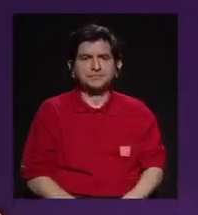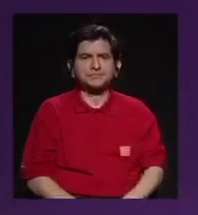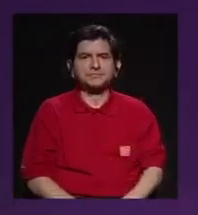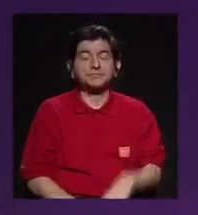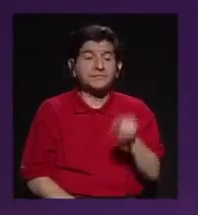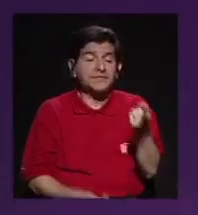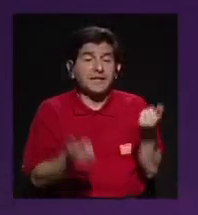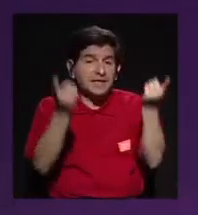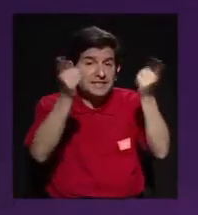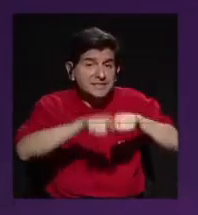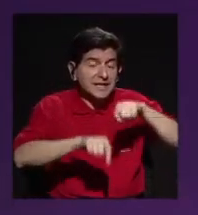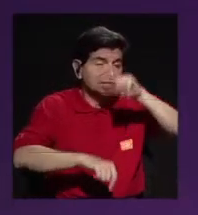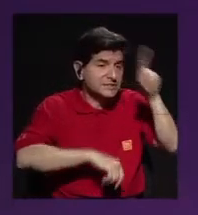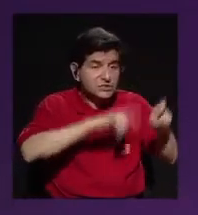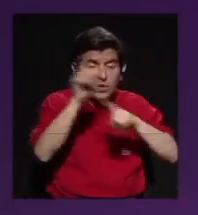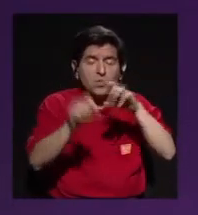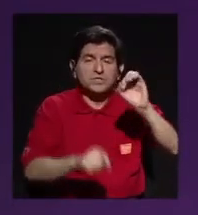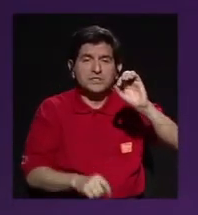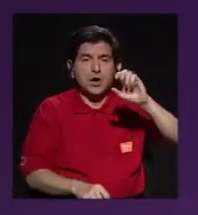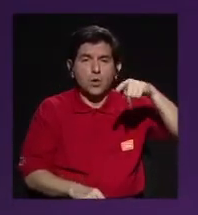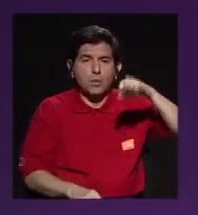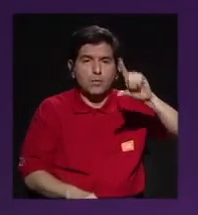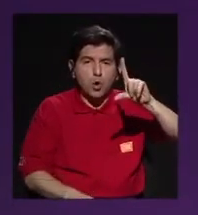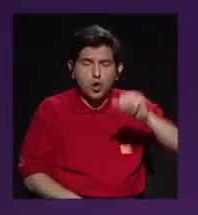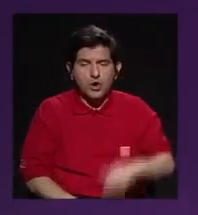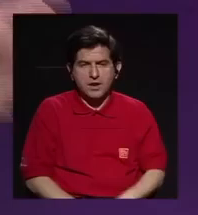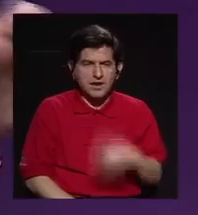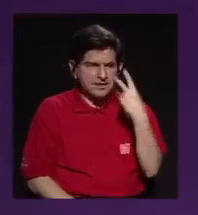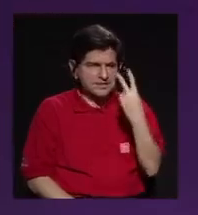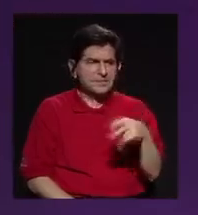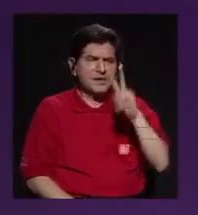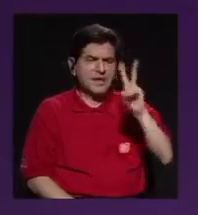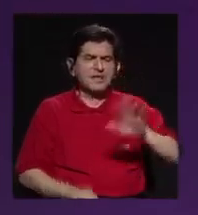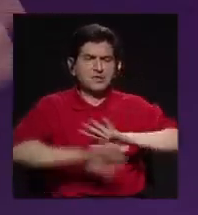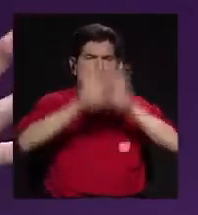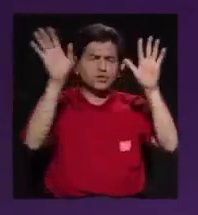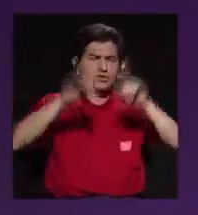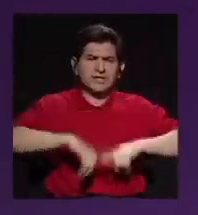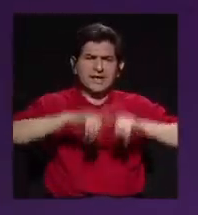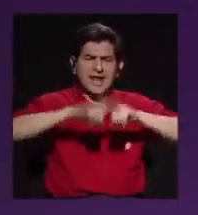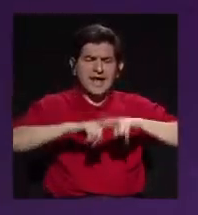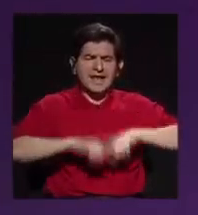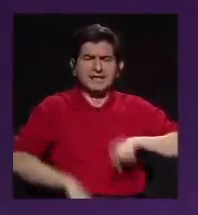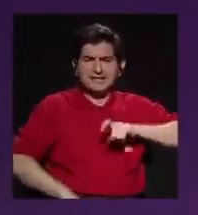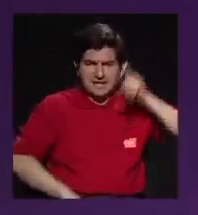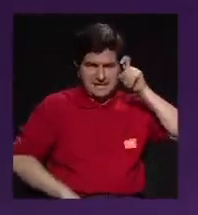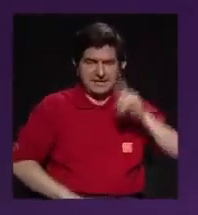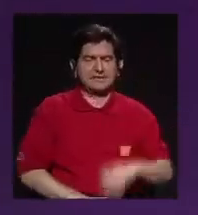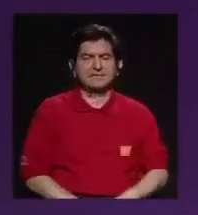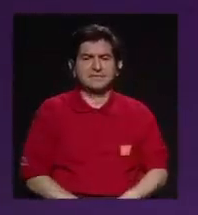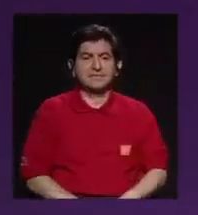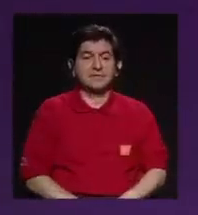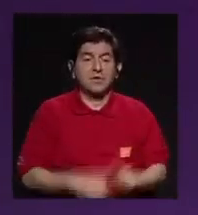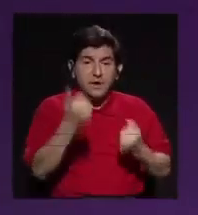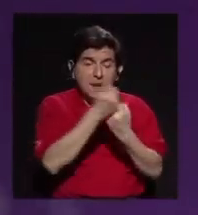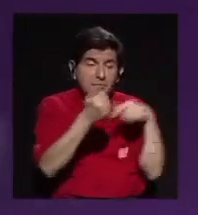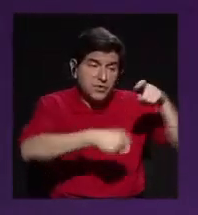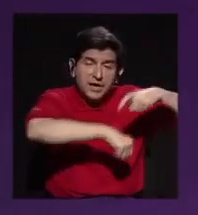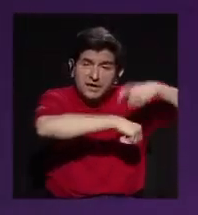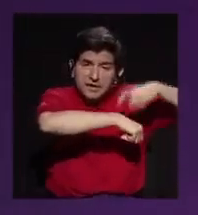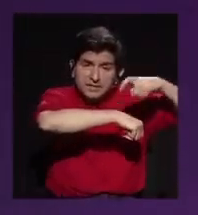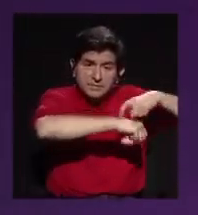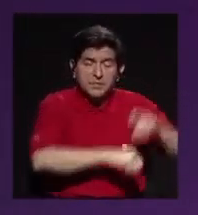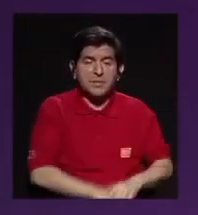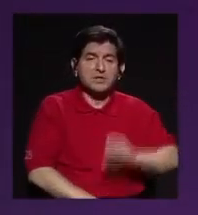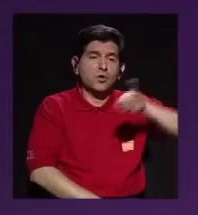Y entonces, en la encuesta de Opol, se miraban dos claras tendencias por sexo. Sí. Era que quienes apoyaban en ese momento